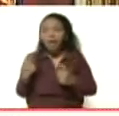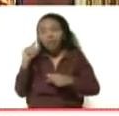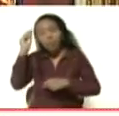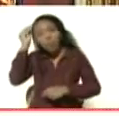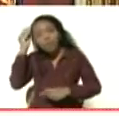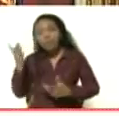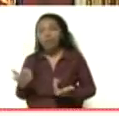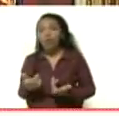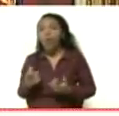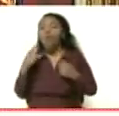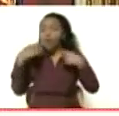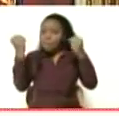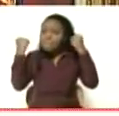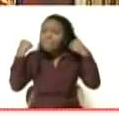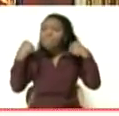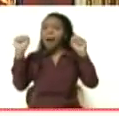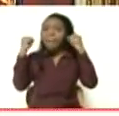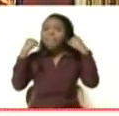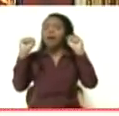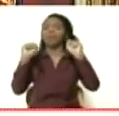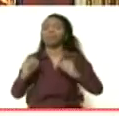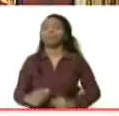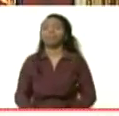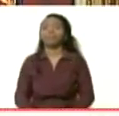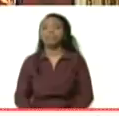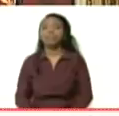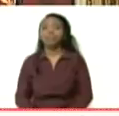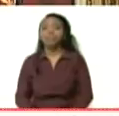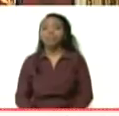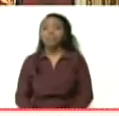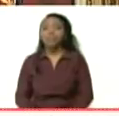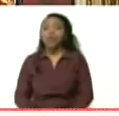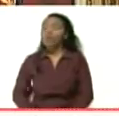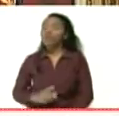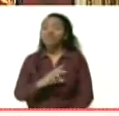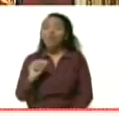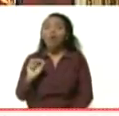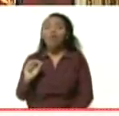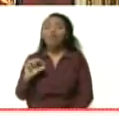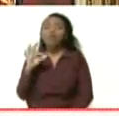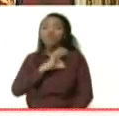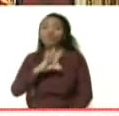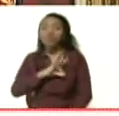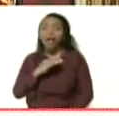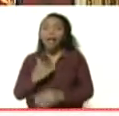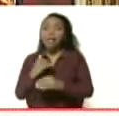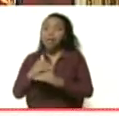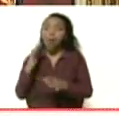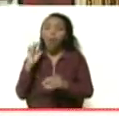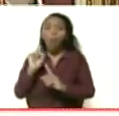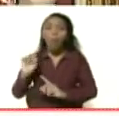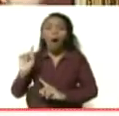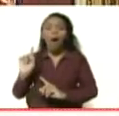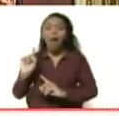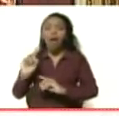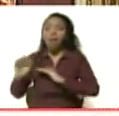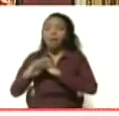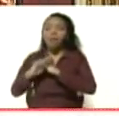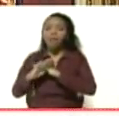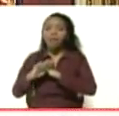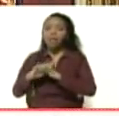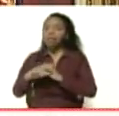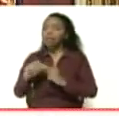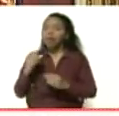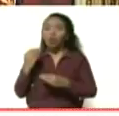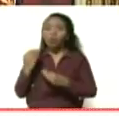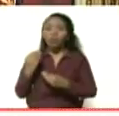muy pragmático, diría. No un socialismo esquemático, dogmático, estalinista del siglo